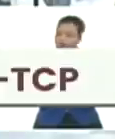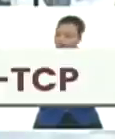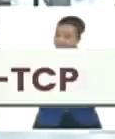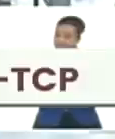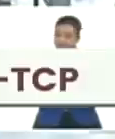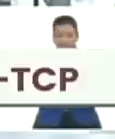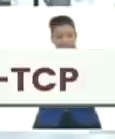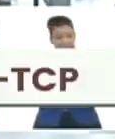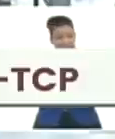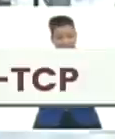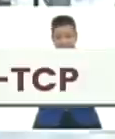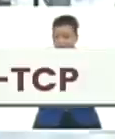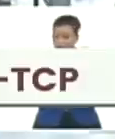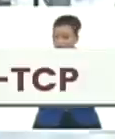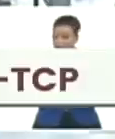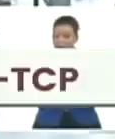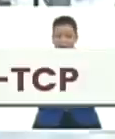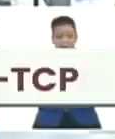diversidad